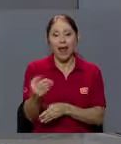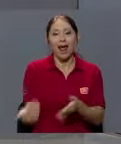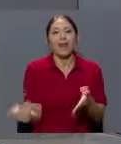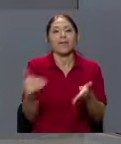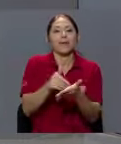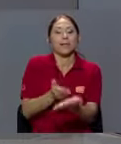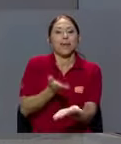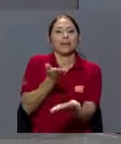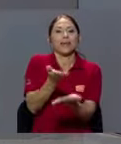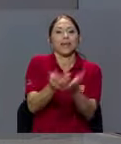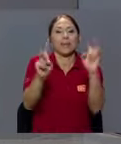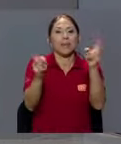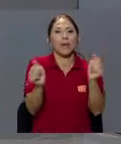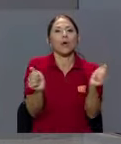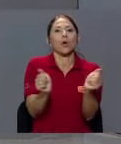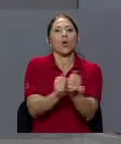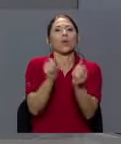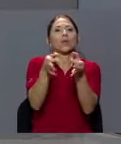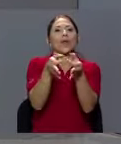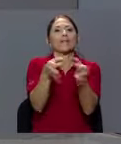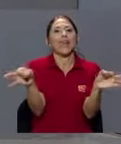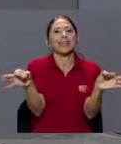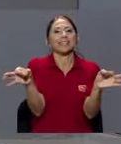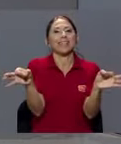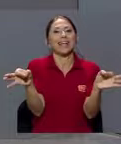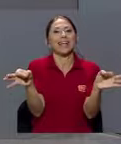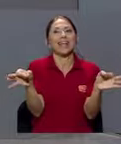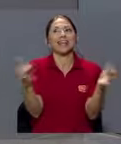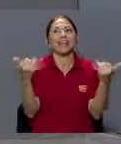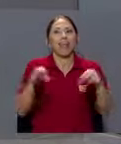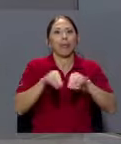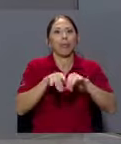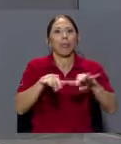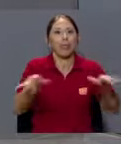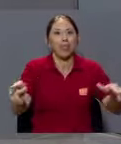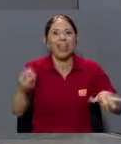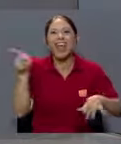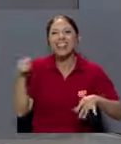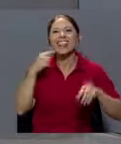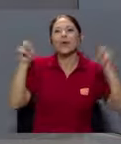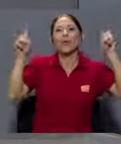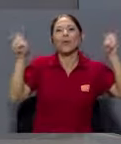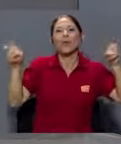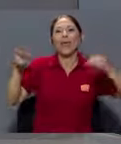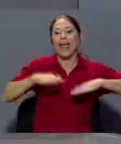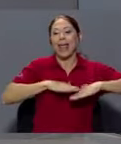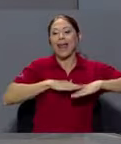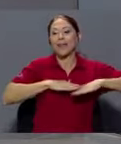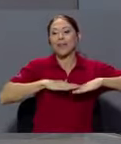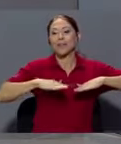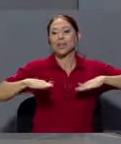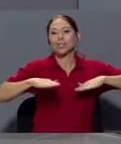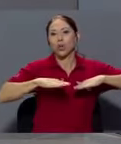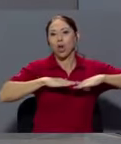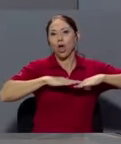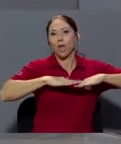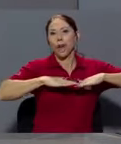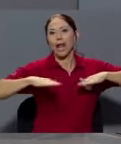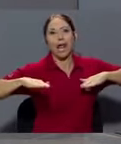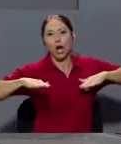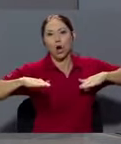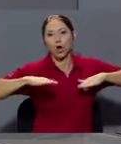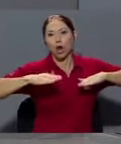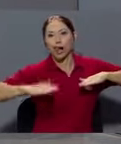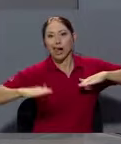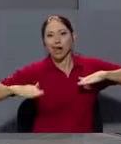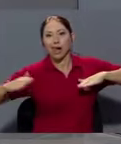fue bastante sonada, ¿verdad? El piso no está parejo. Don Frank, ustedes realizaron esta investigación en la Universidad Nacional en el marco